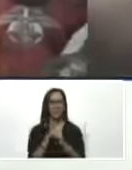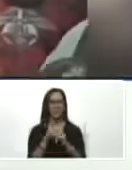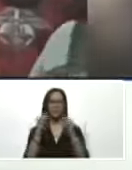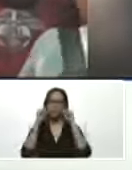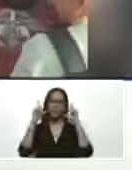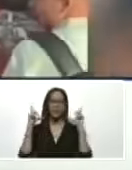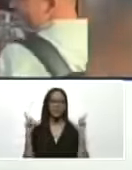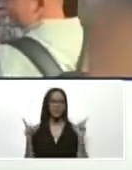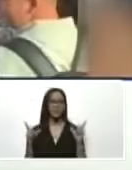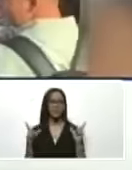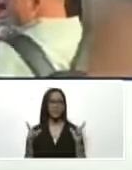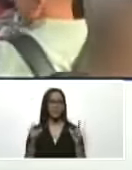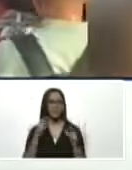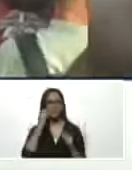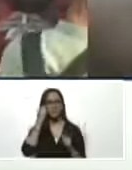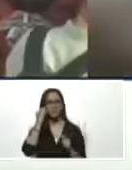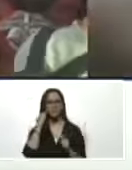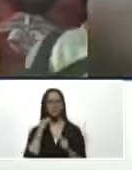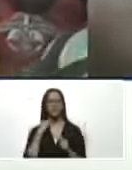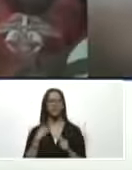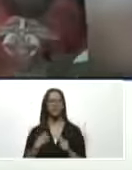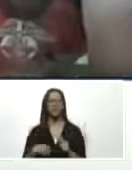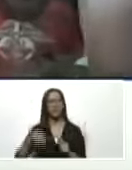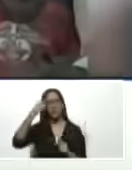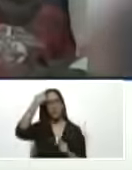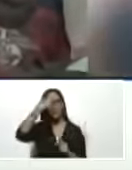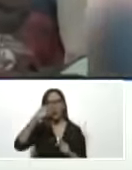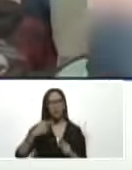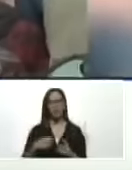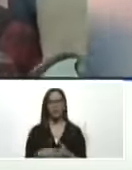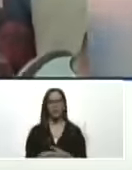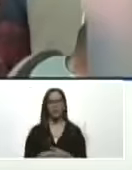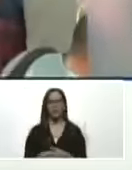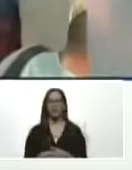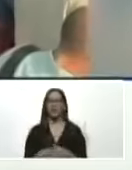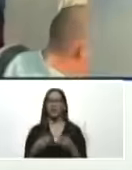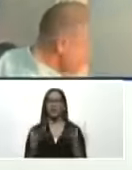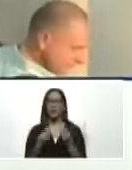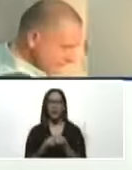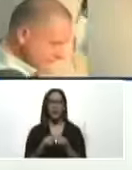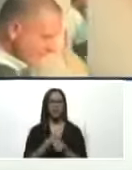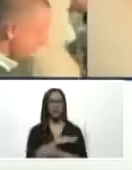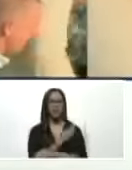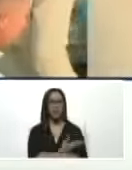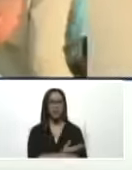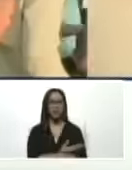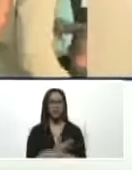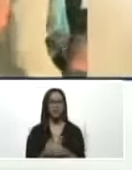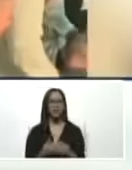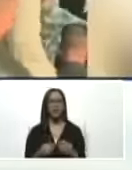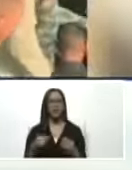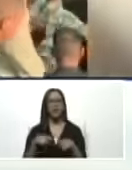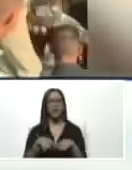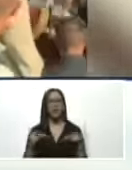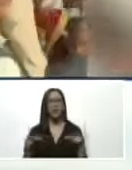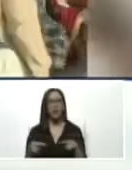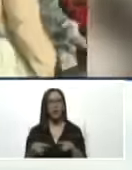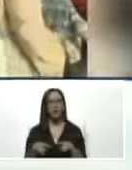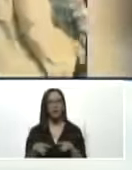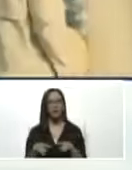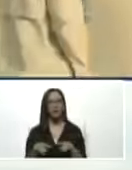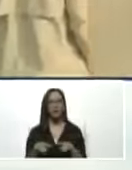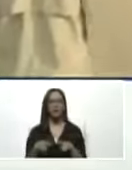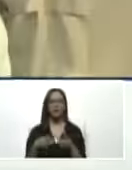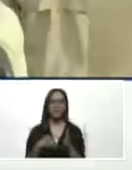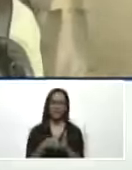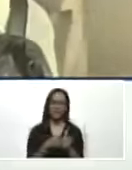Sorpresa. Con el pueblo. Acumular fuerza, construir fuerza en lo local. Esa es la